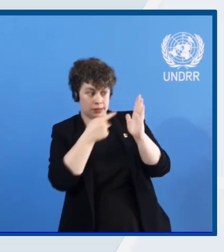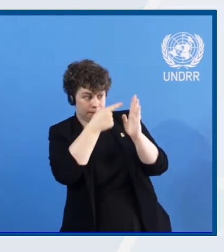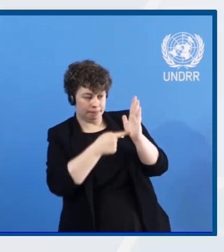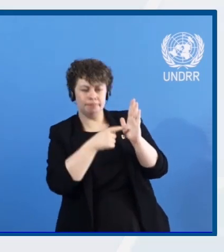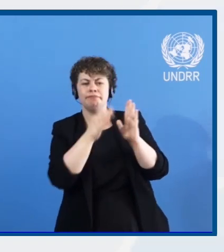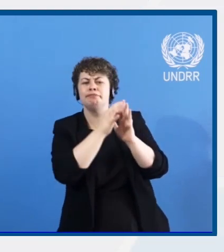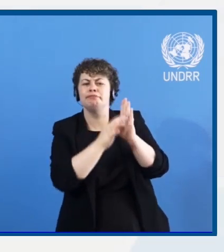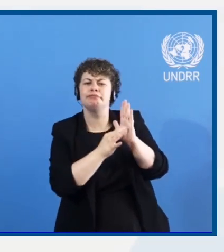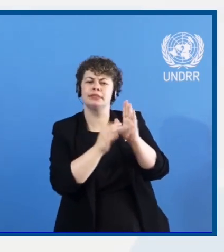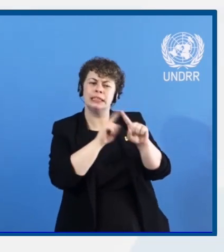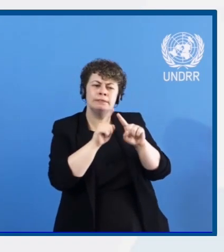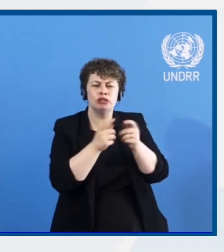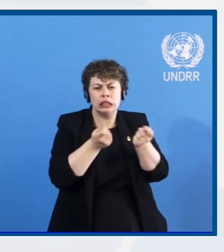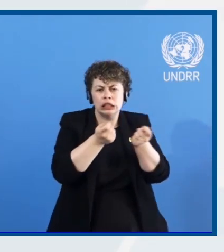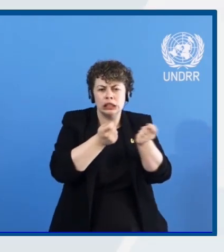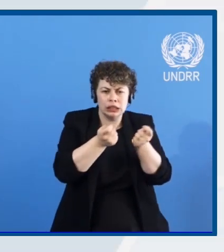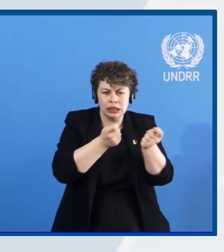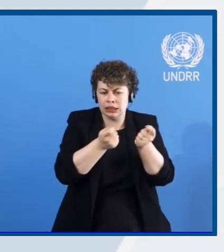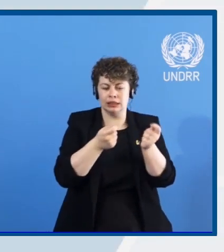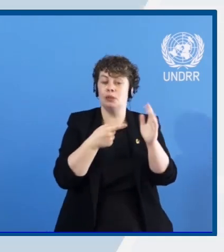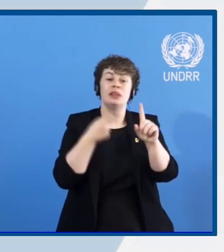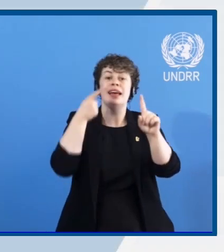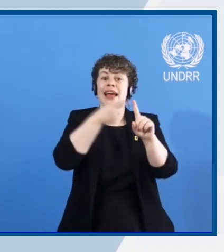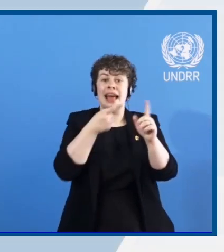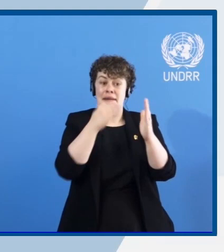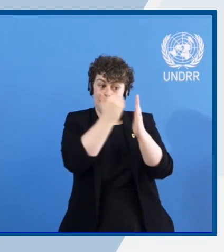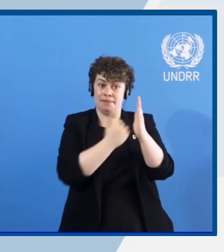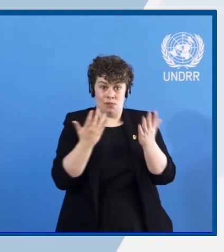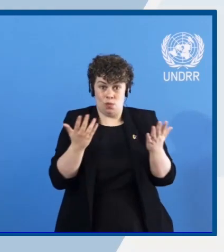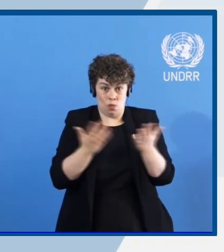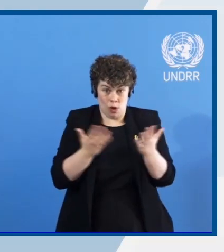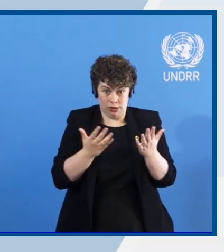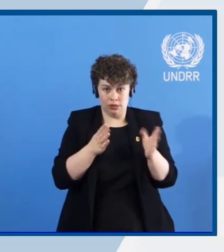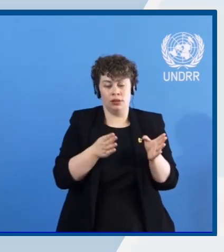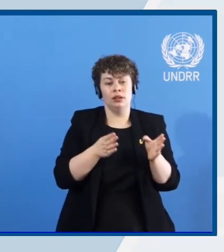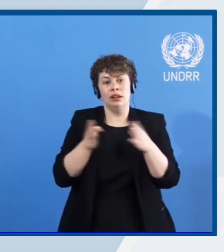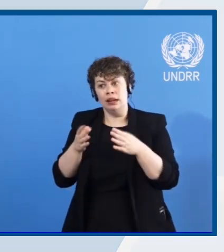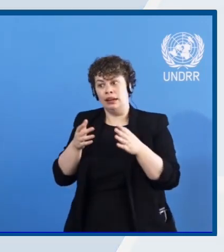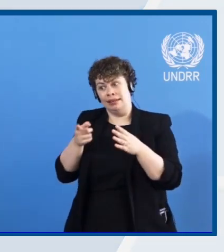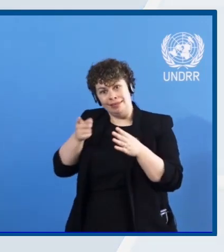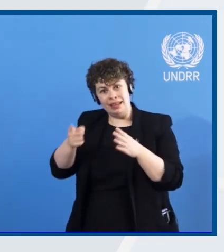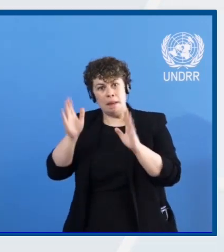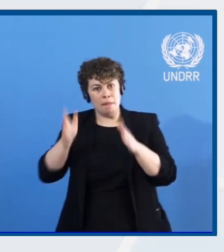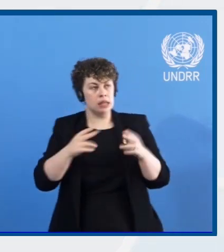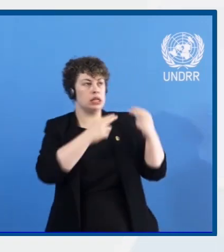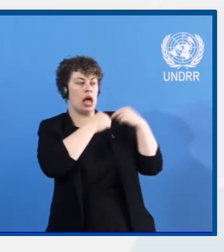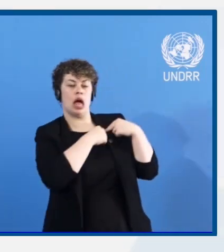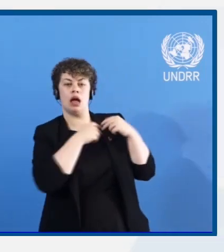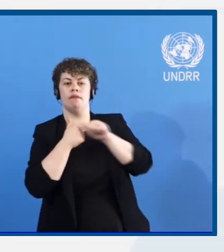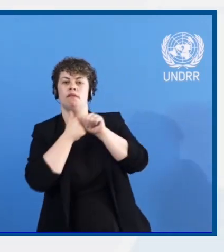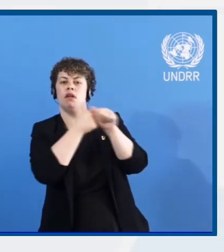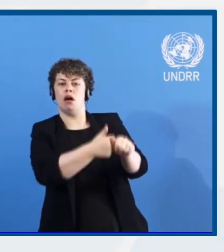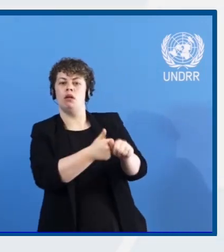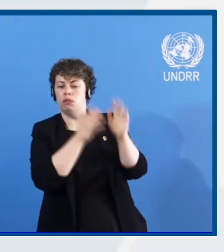que punitiva el enfoque de la actividad del sector productivo, pero por otro lado también, desde la perspectiva de